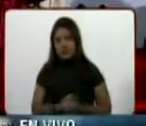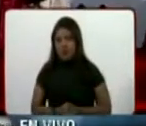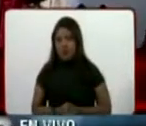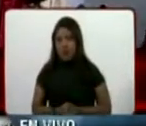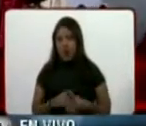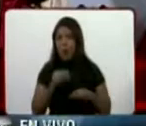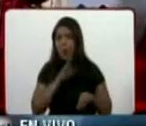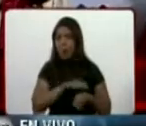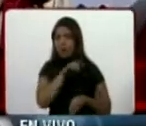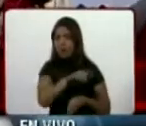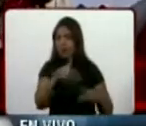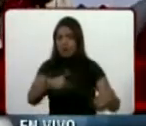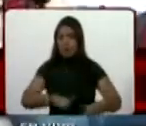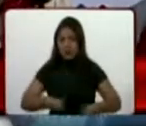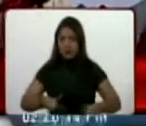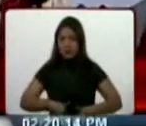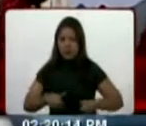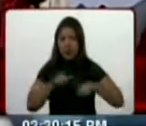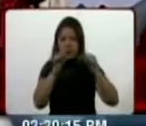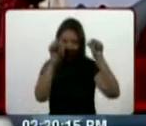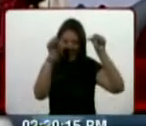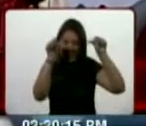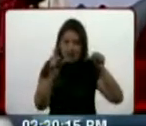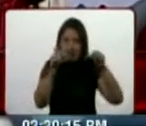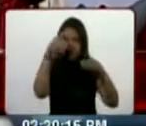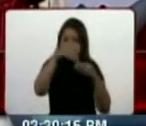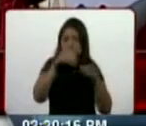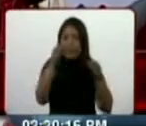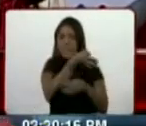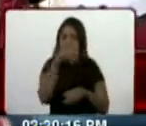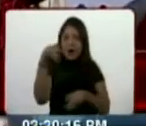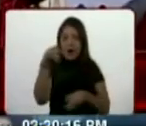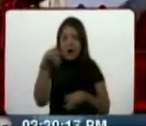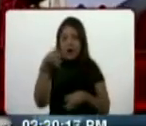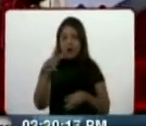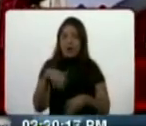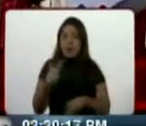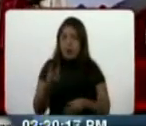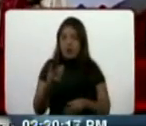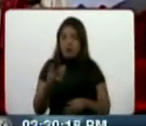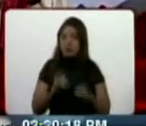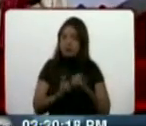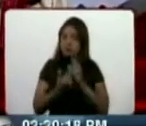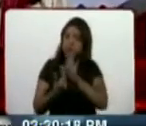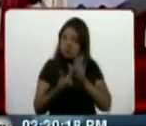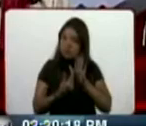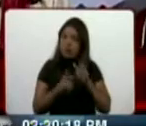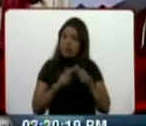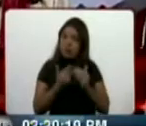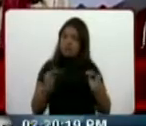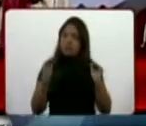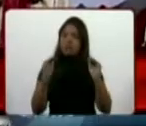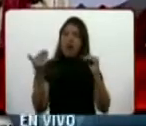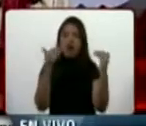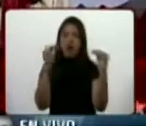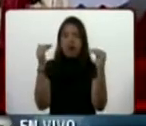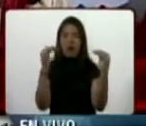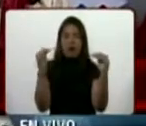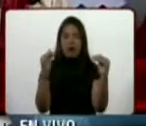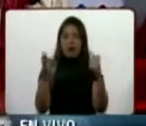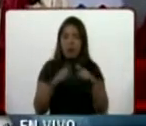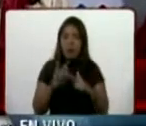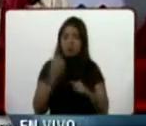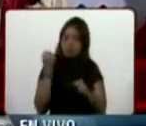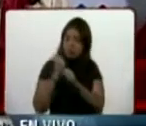tanto esfuerzo en un sistema electoral perfecto para justificarse. Hay que tener altura ética cuando se hace